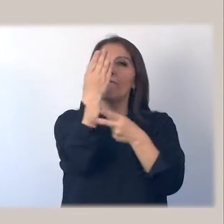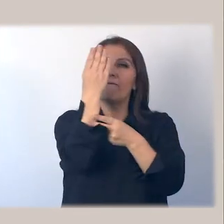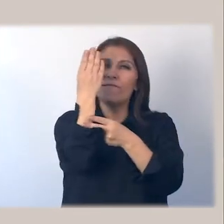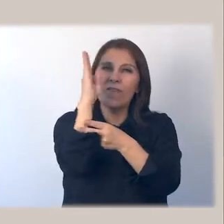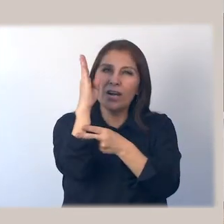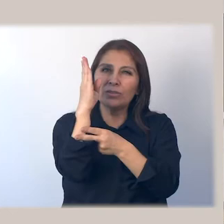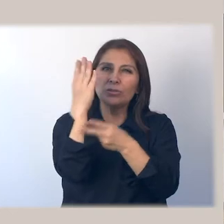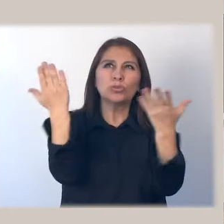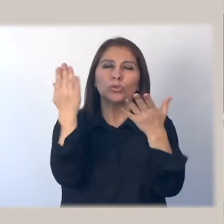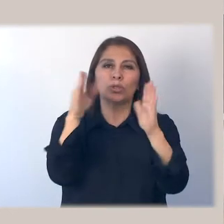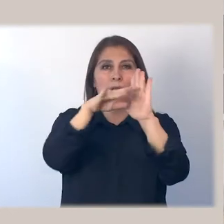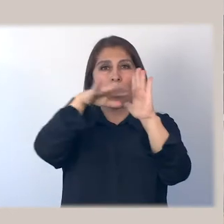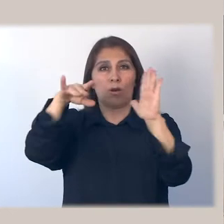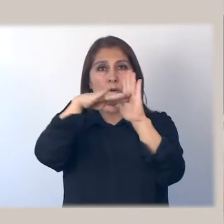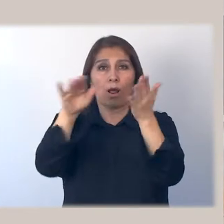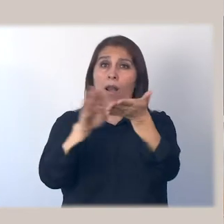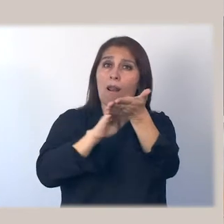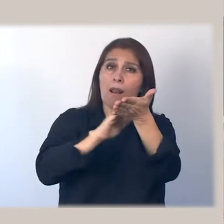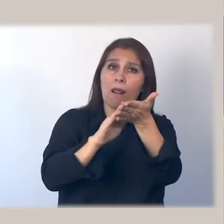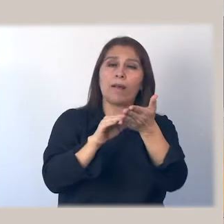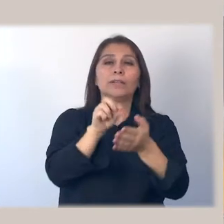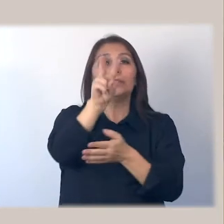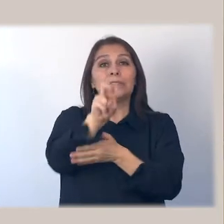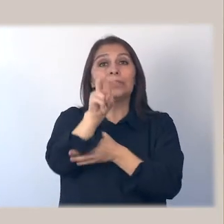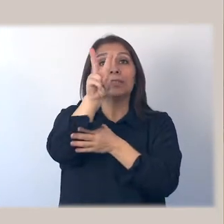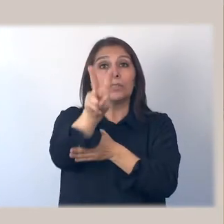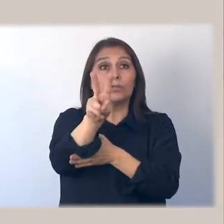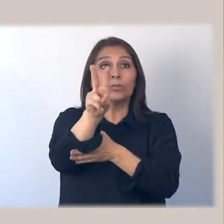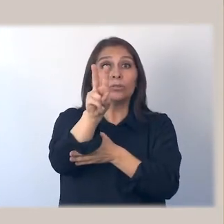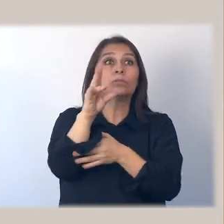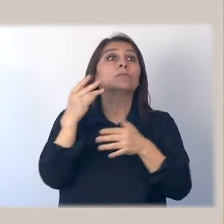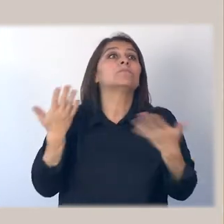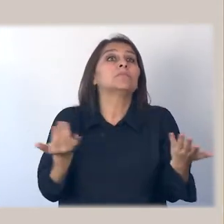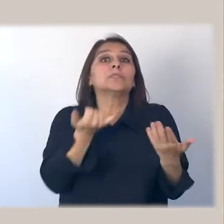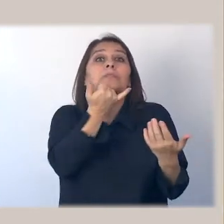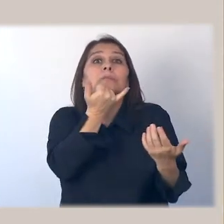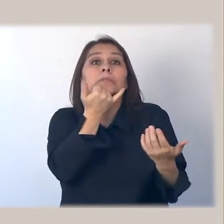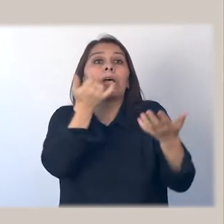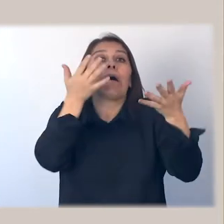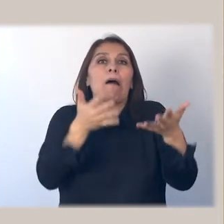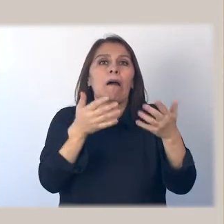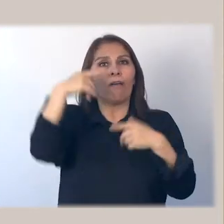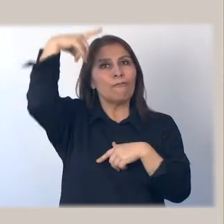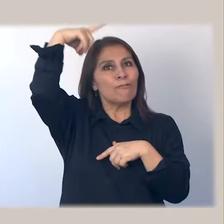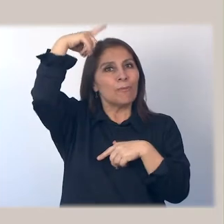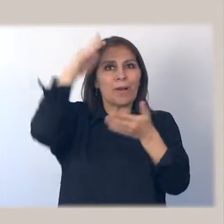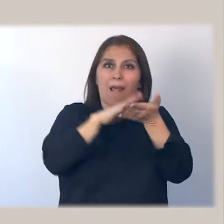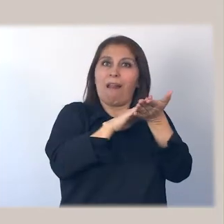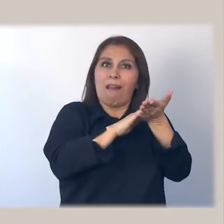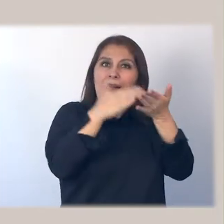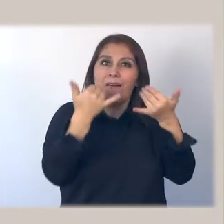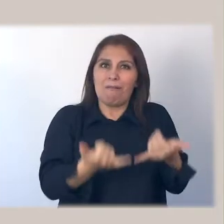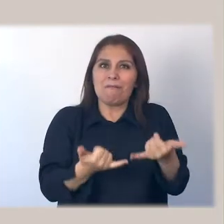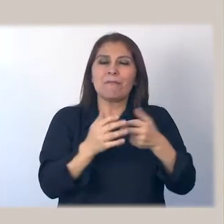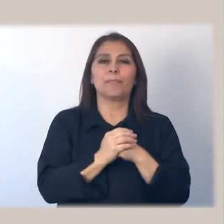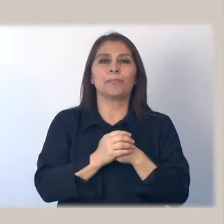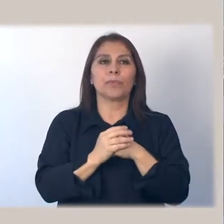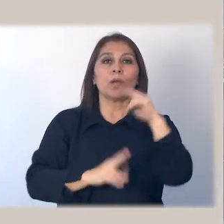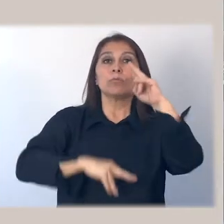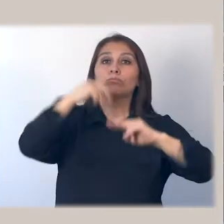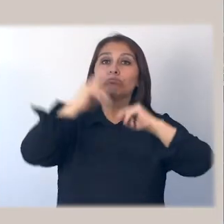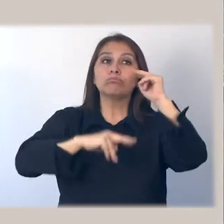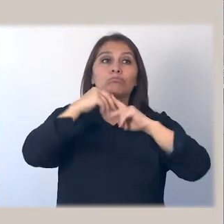la total renovación de los baños en la sede de El Nogal. Y en la calle 72, la intervención en la enfermería en el edificio